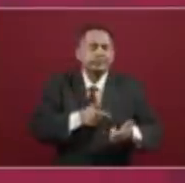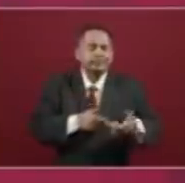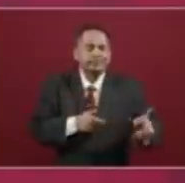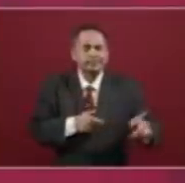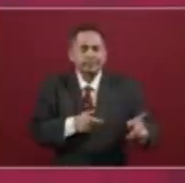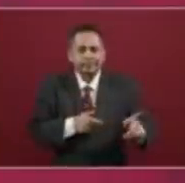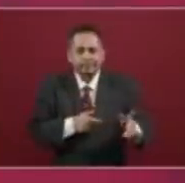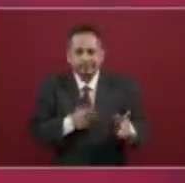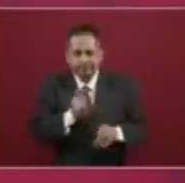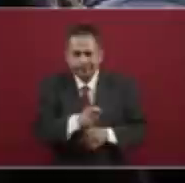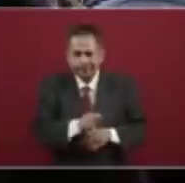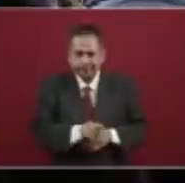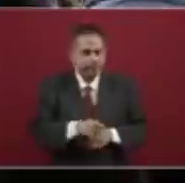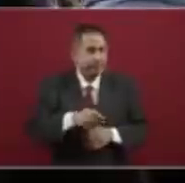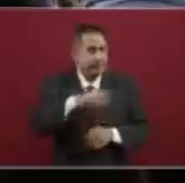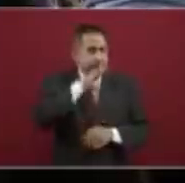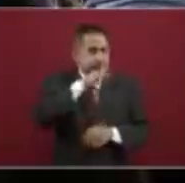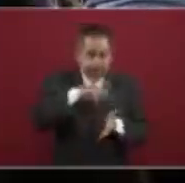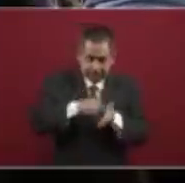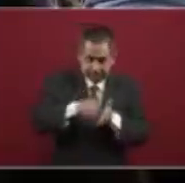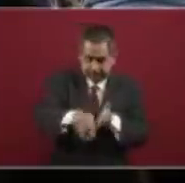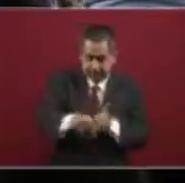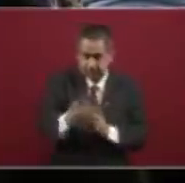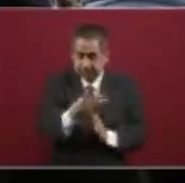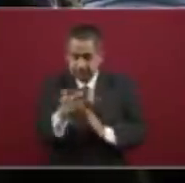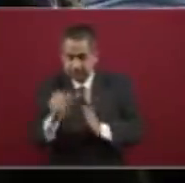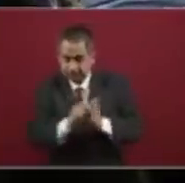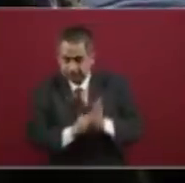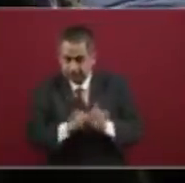sembrar maíz lleva 4 meses.